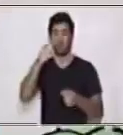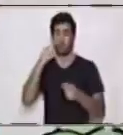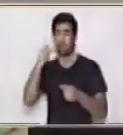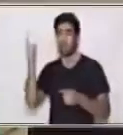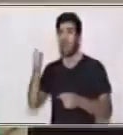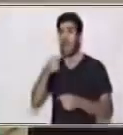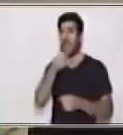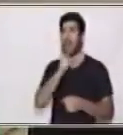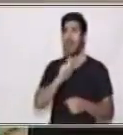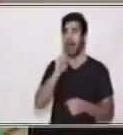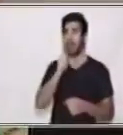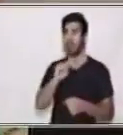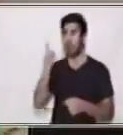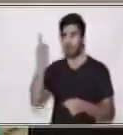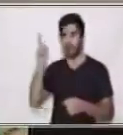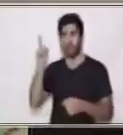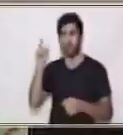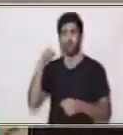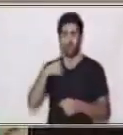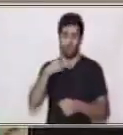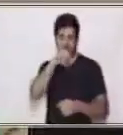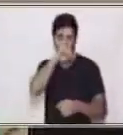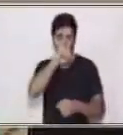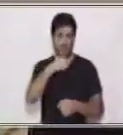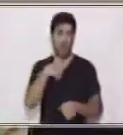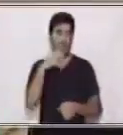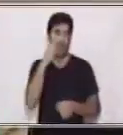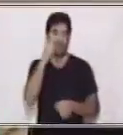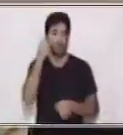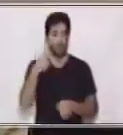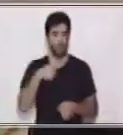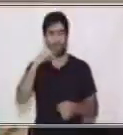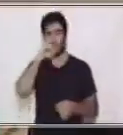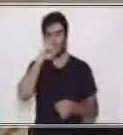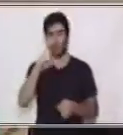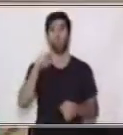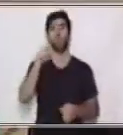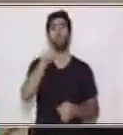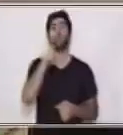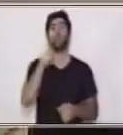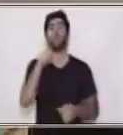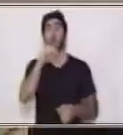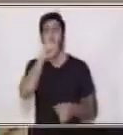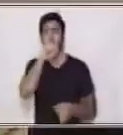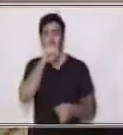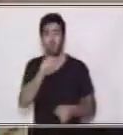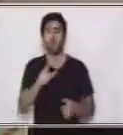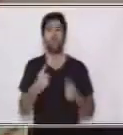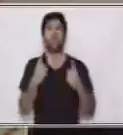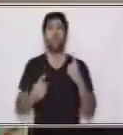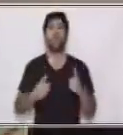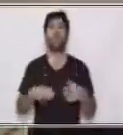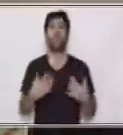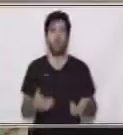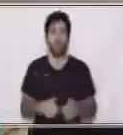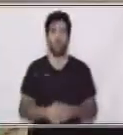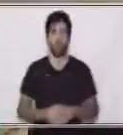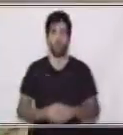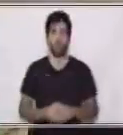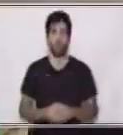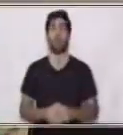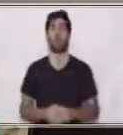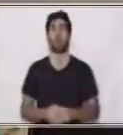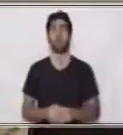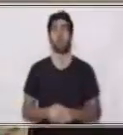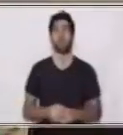de limón. ¿Cuál es tu helado favorito? Ahora, con esta idea, helado,